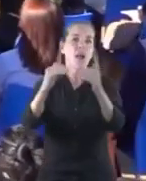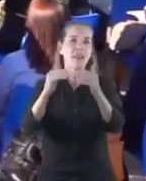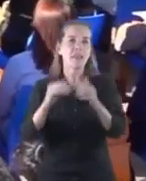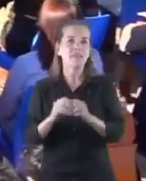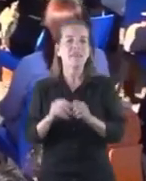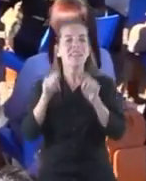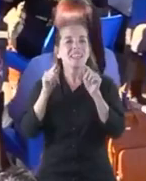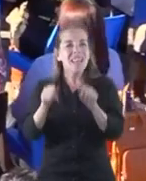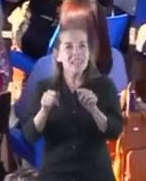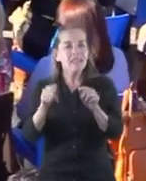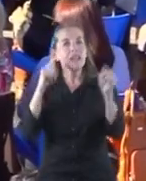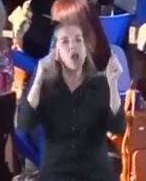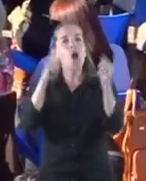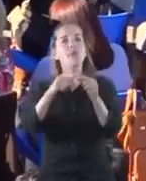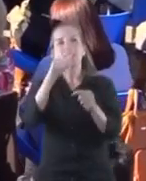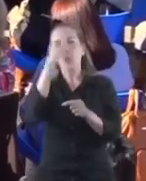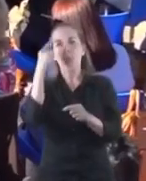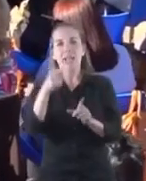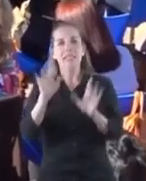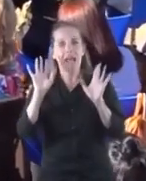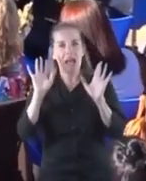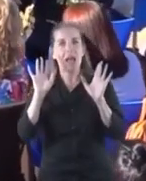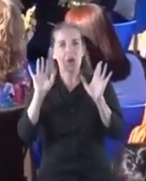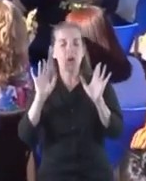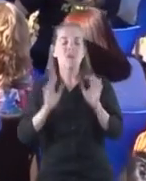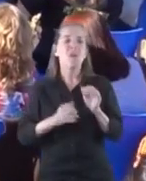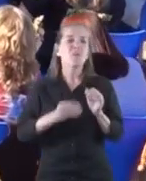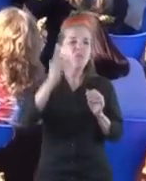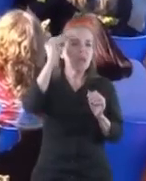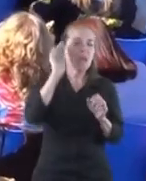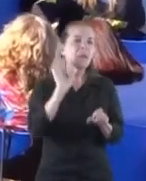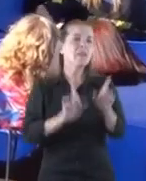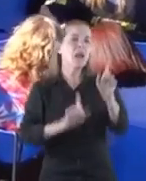es el rol del Estado, con muchas veces, algunos despectivamente,